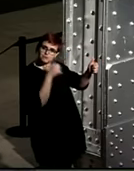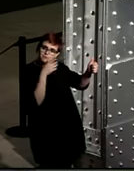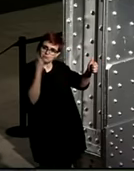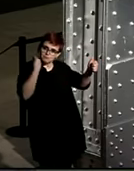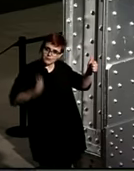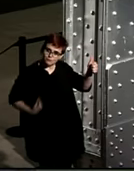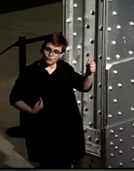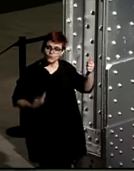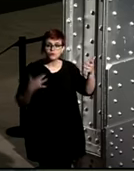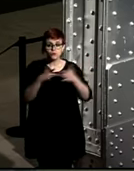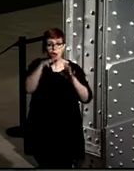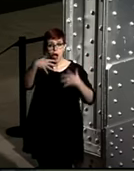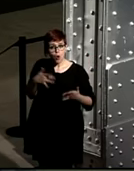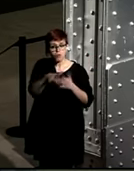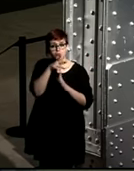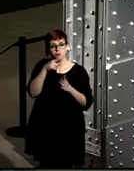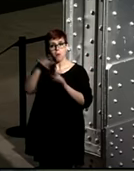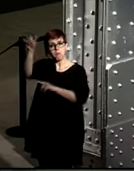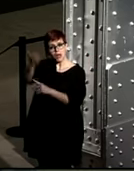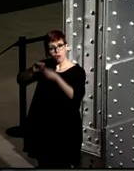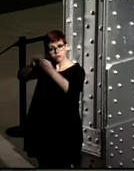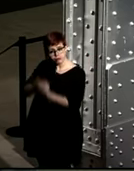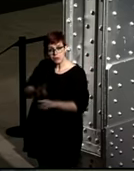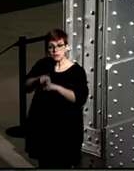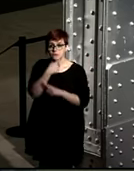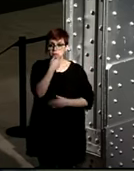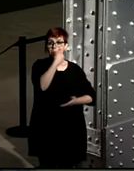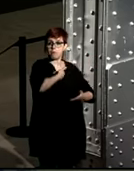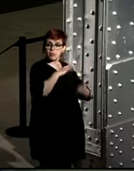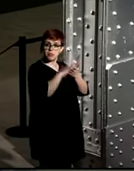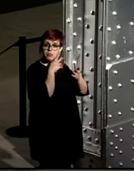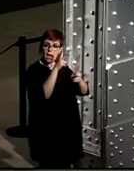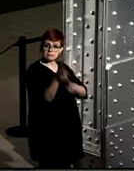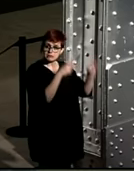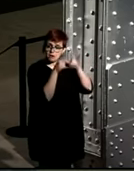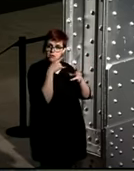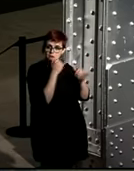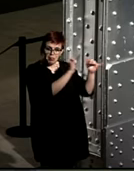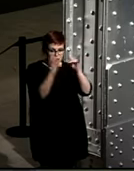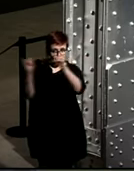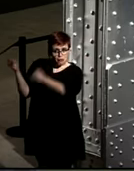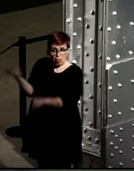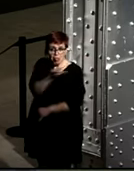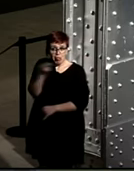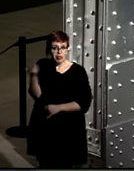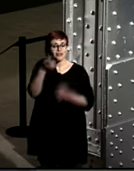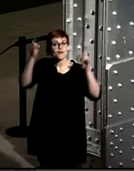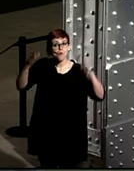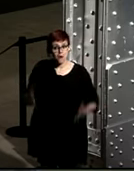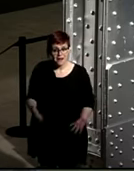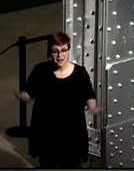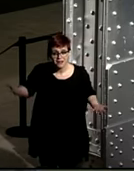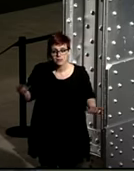a mí ahora yo estoy escribiendo una película, me han encargado una serie, me pongo a escribirla y me lo paso igual de bien. Tienes que saber